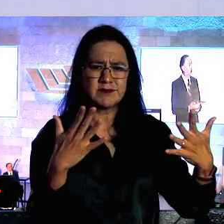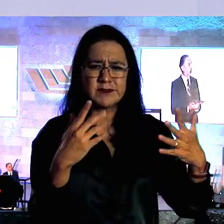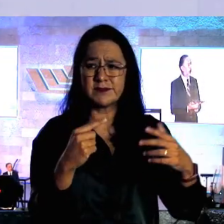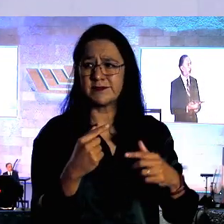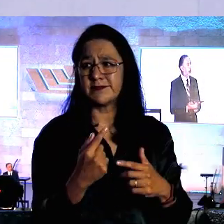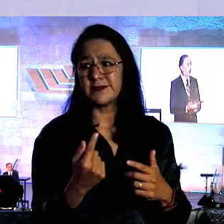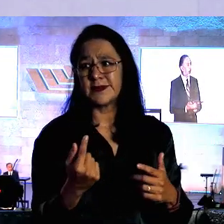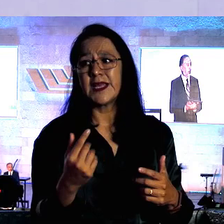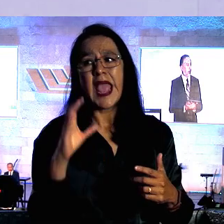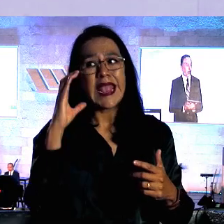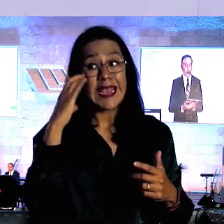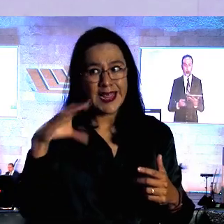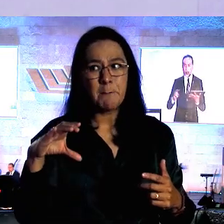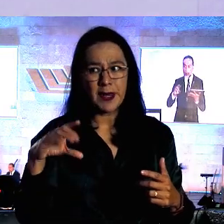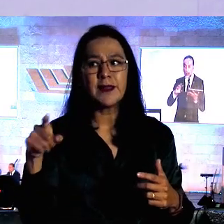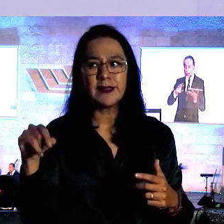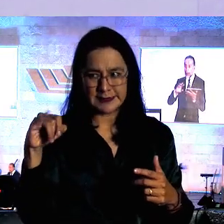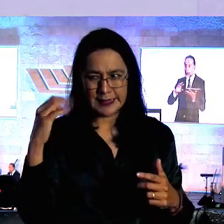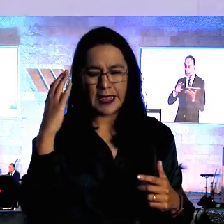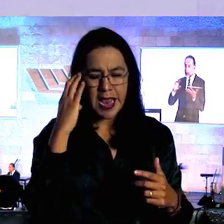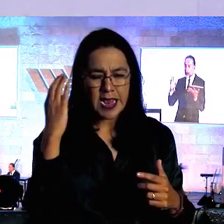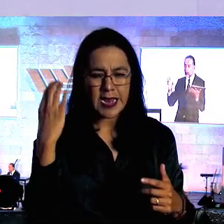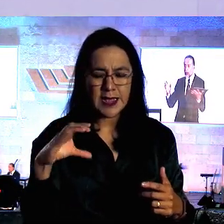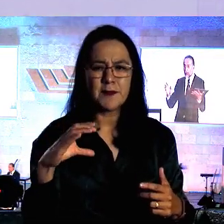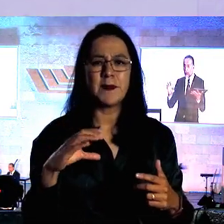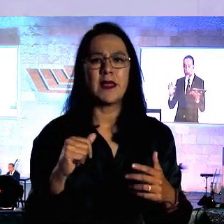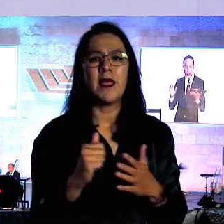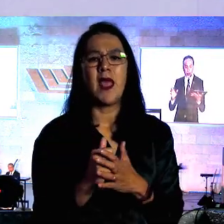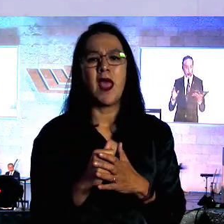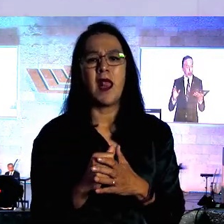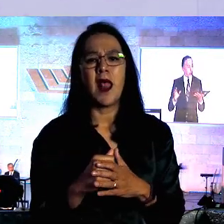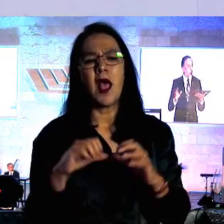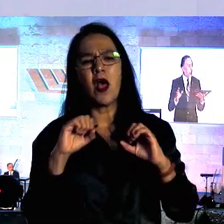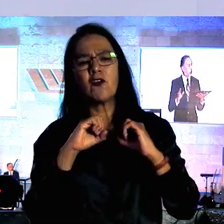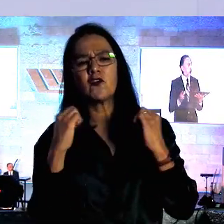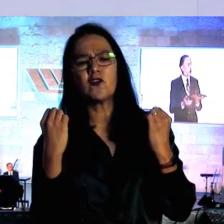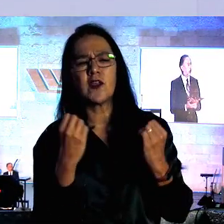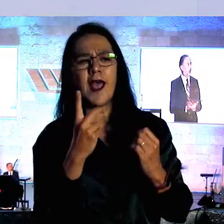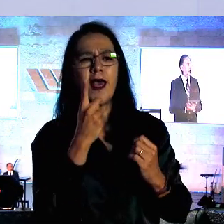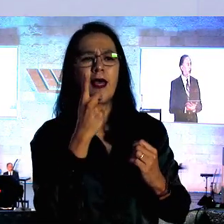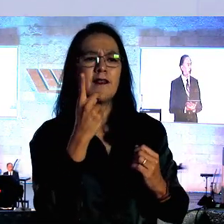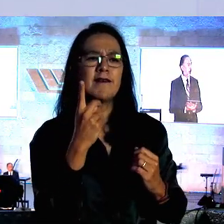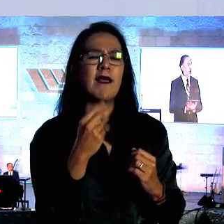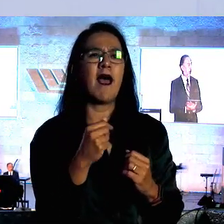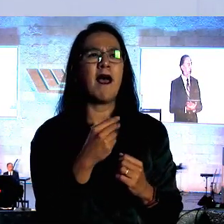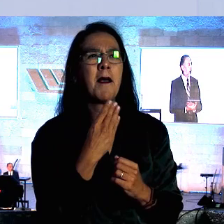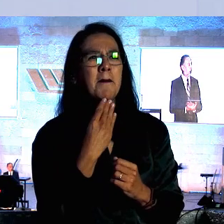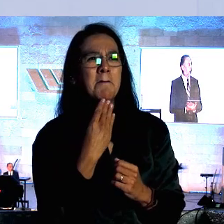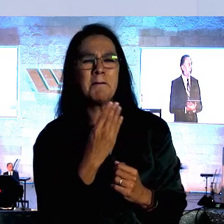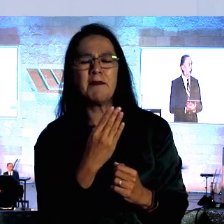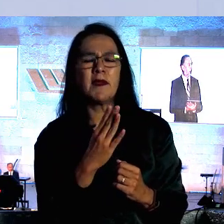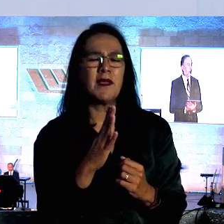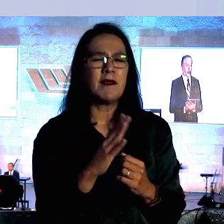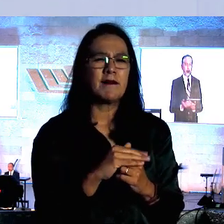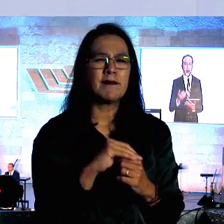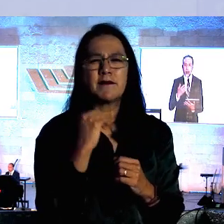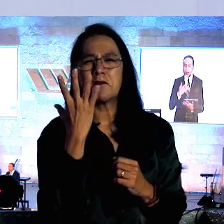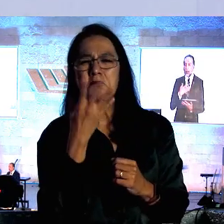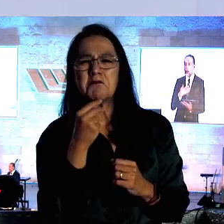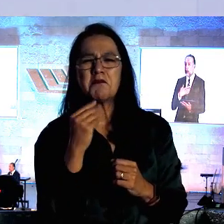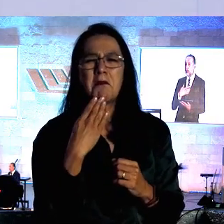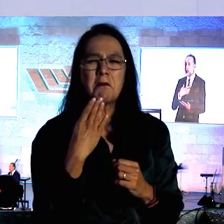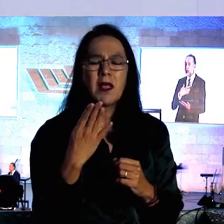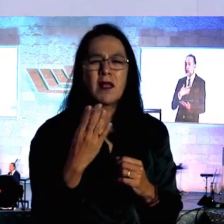la sociedad le ha cambiado las palabras para que suenen bonito pero si